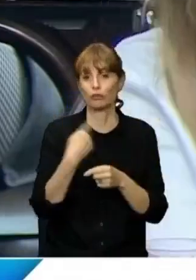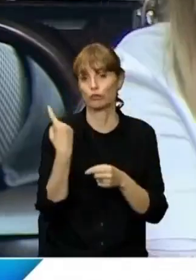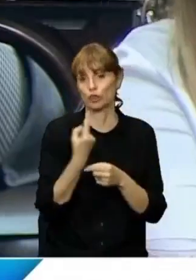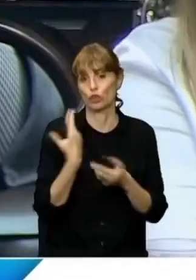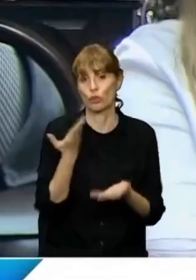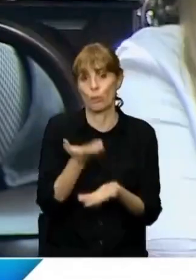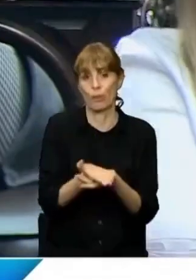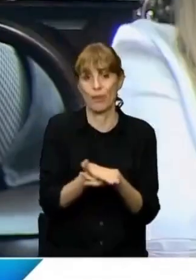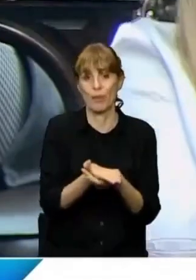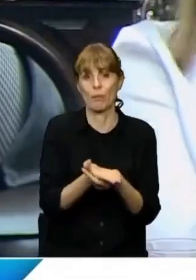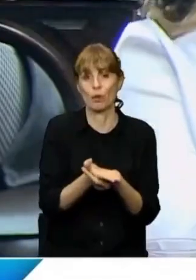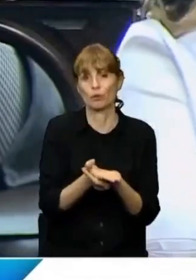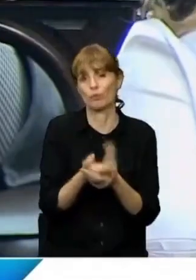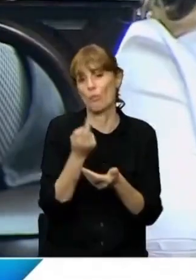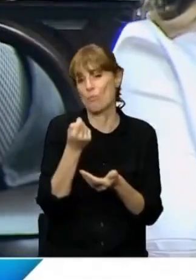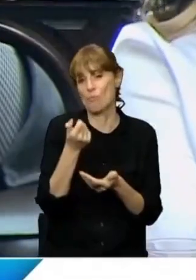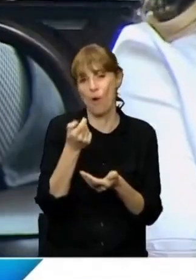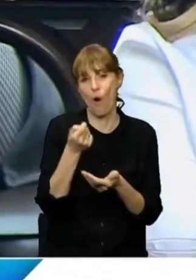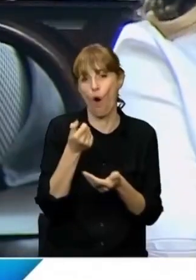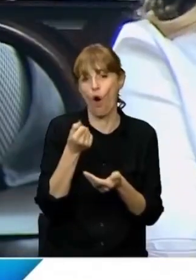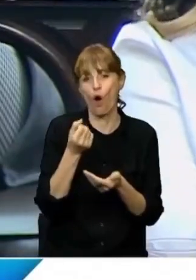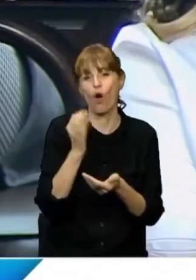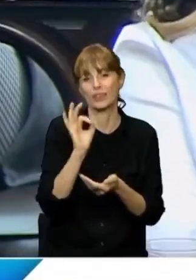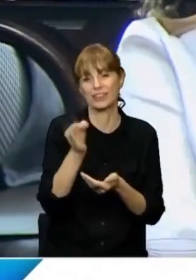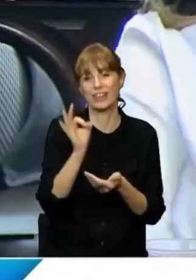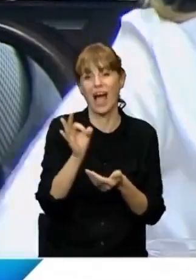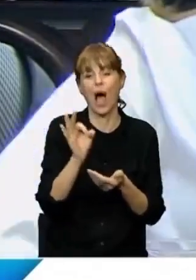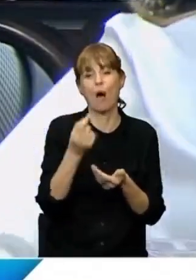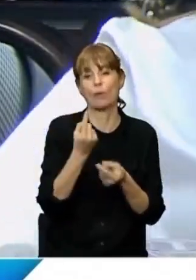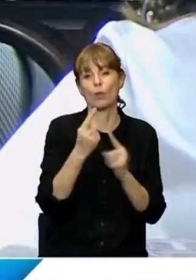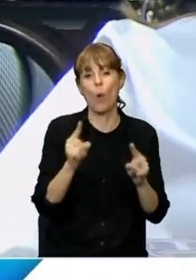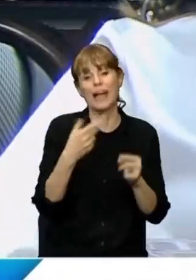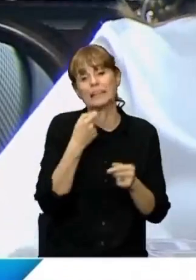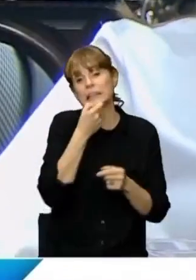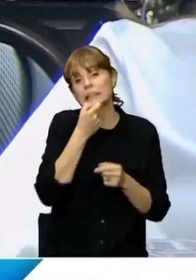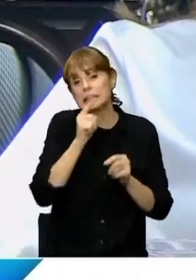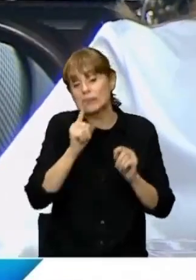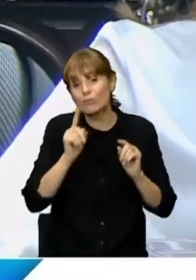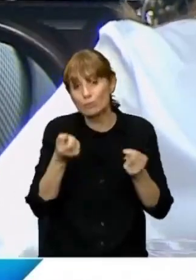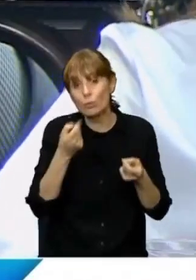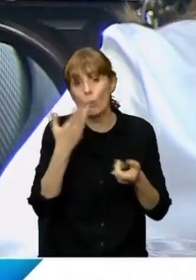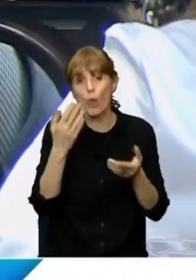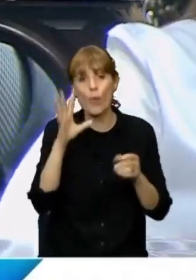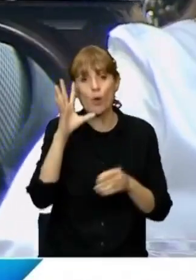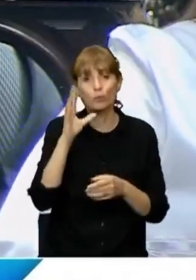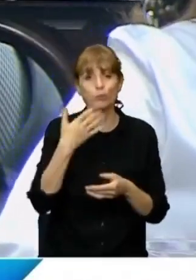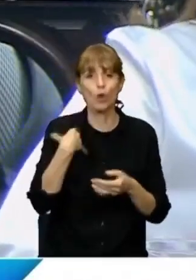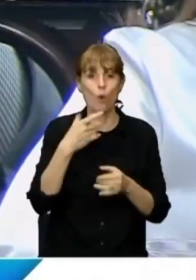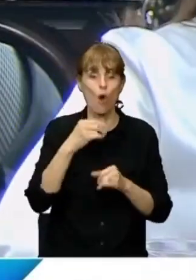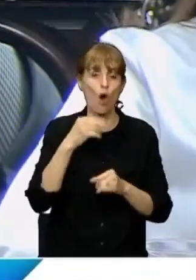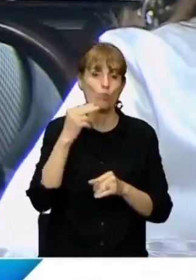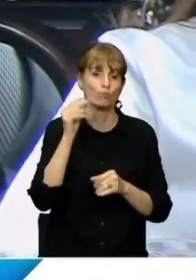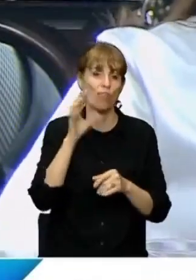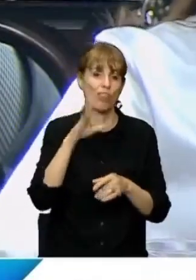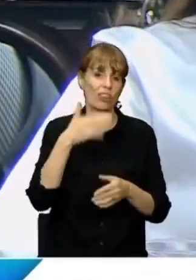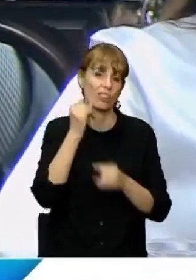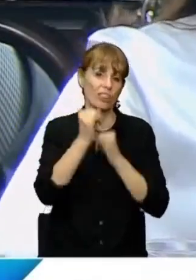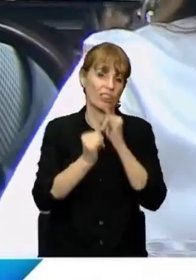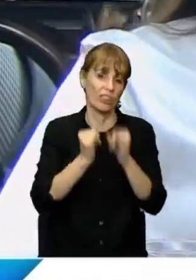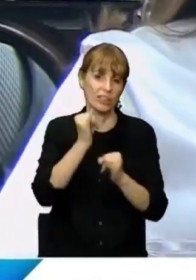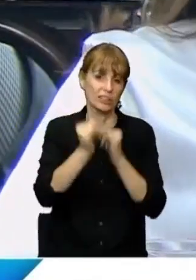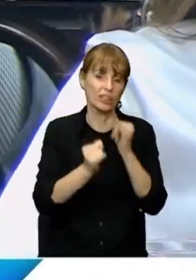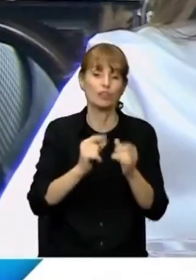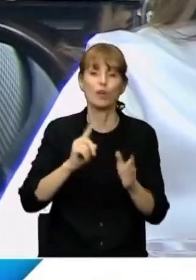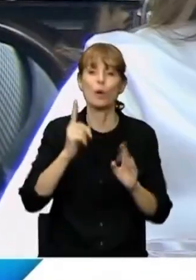en esos casos, son muy pocos, ya se saben cuáles son, si no lo vamos diciendo, que podamos efectivamente votar en